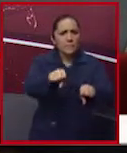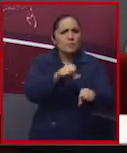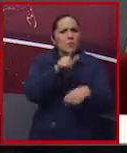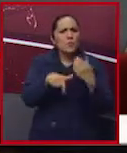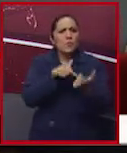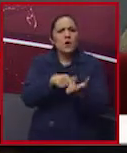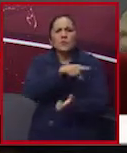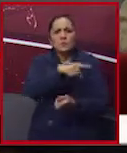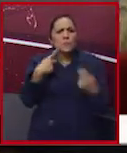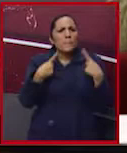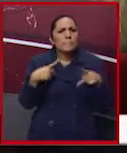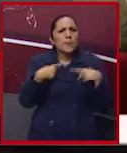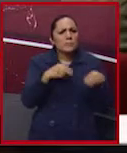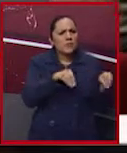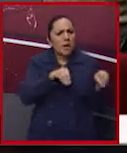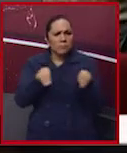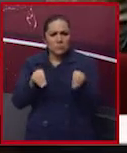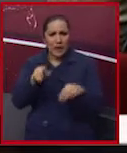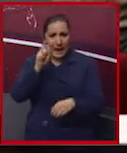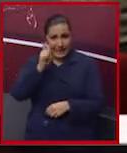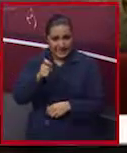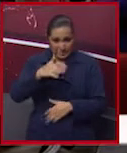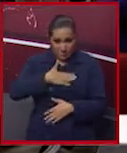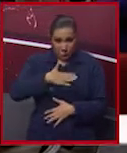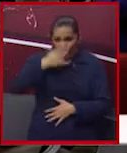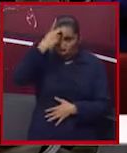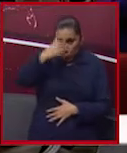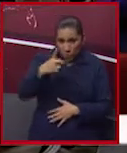ilegales, estos propietarios informales y el Estado.